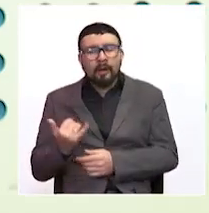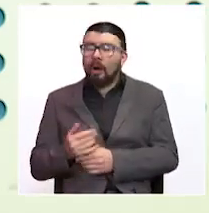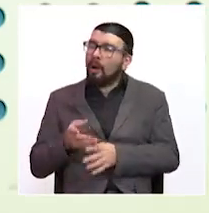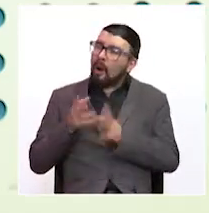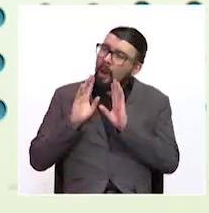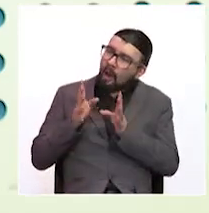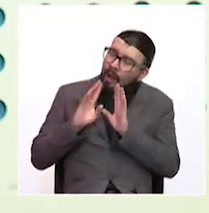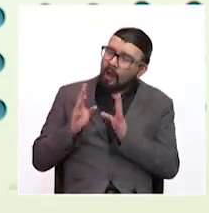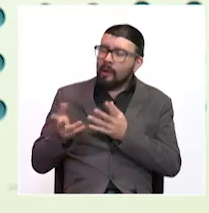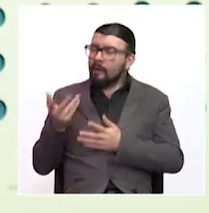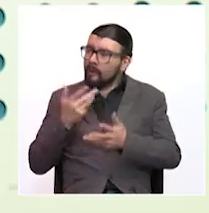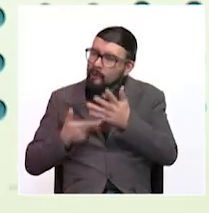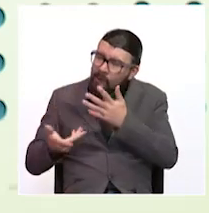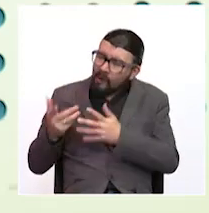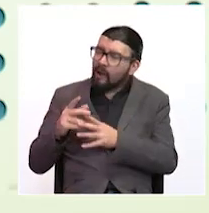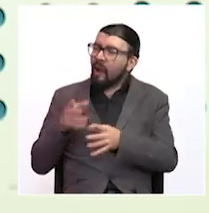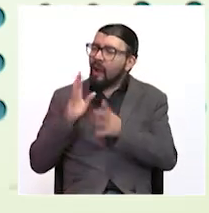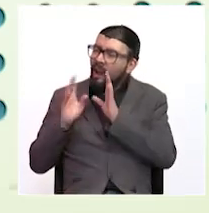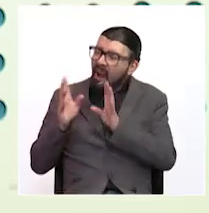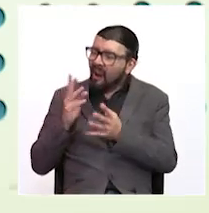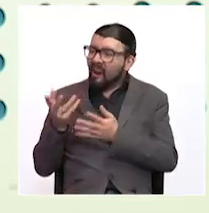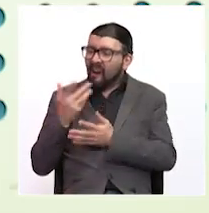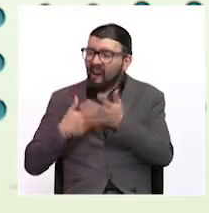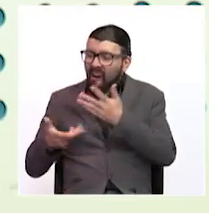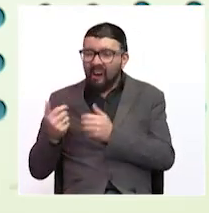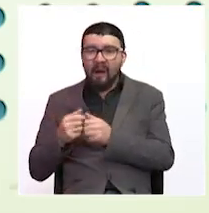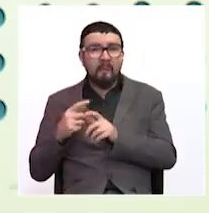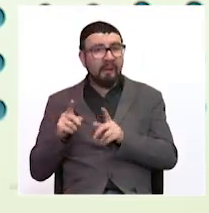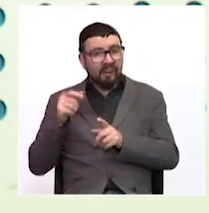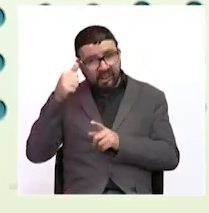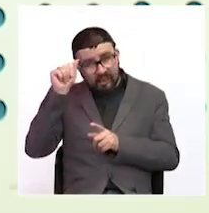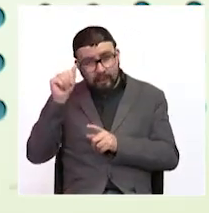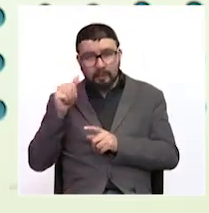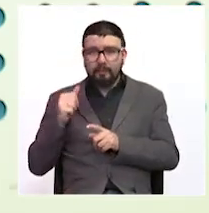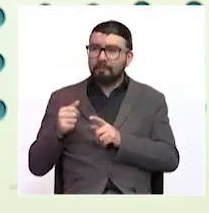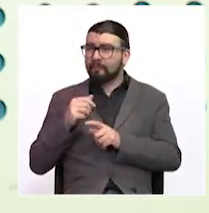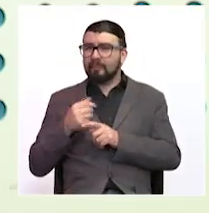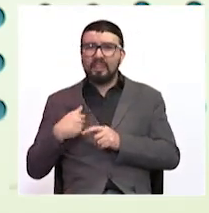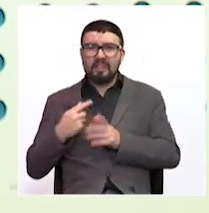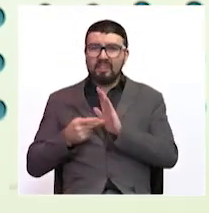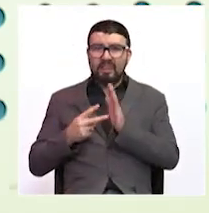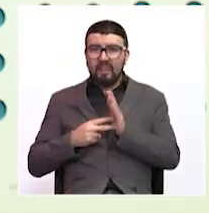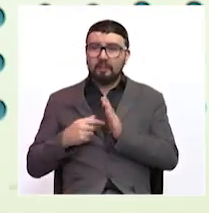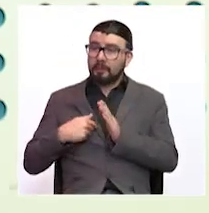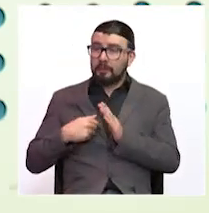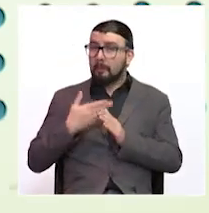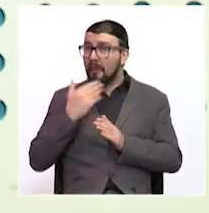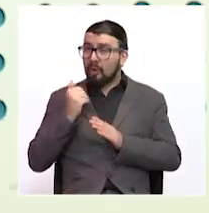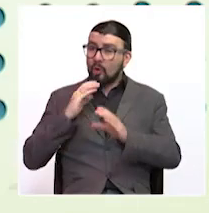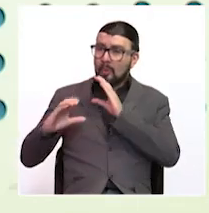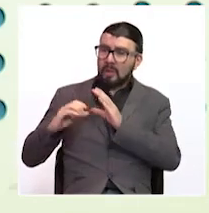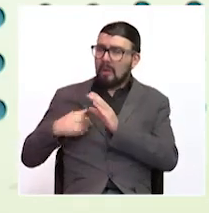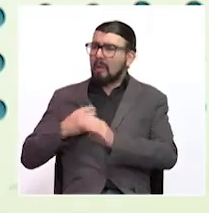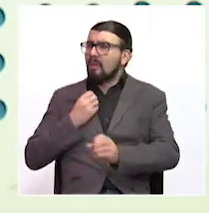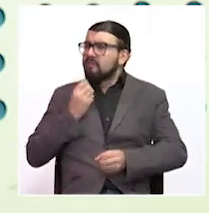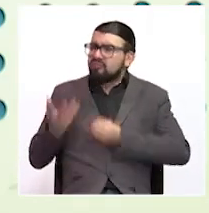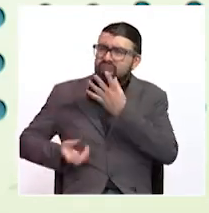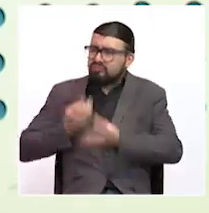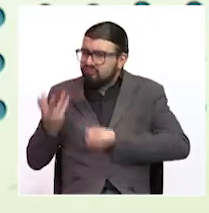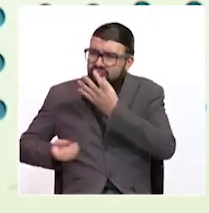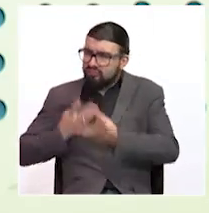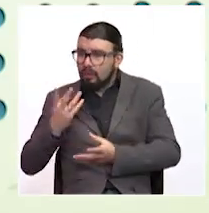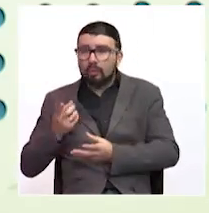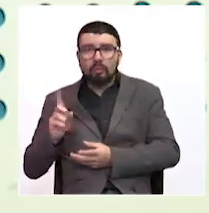a hablar pero recordemos que no es el que más habla quien mejor se comunica es la persona que